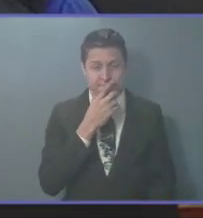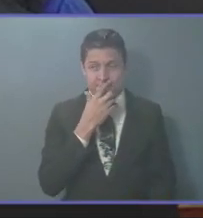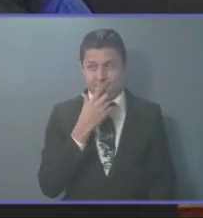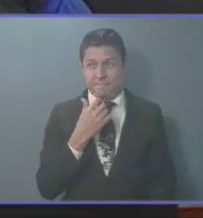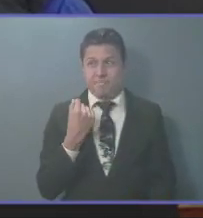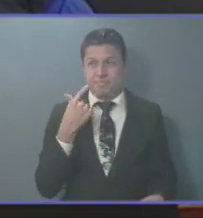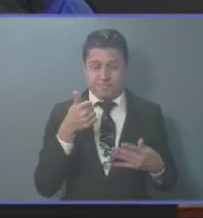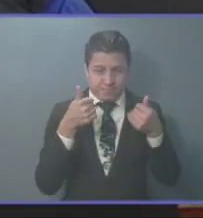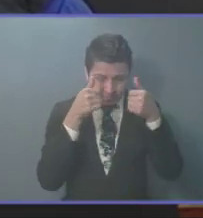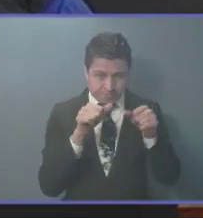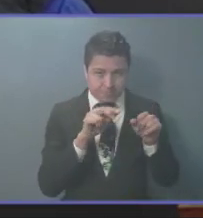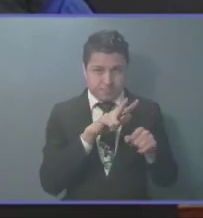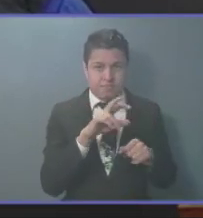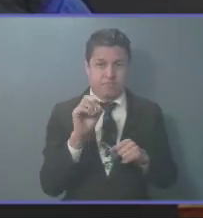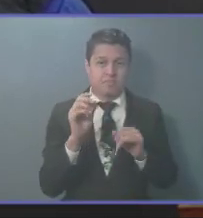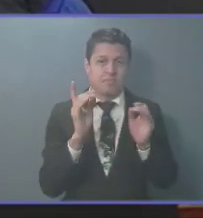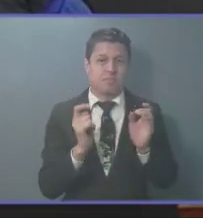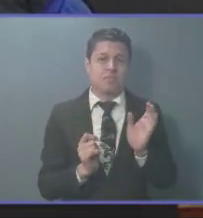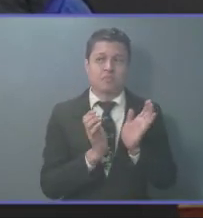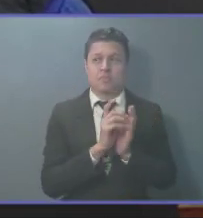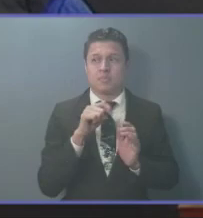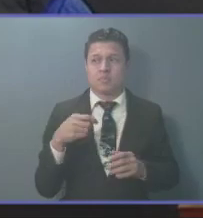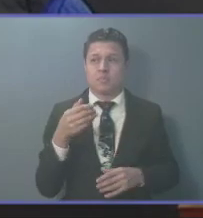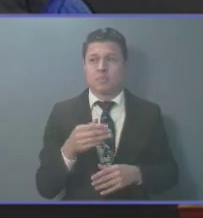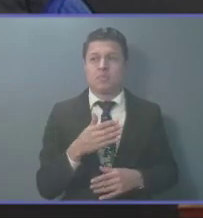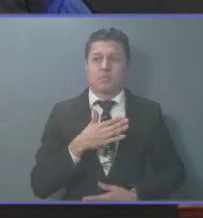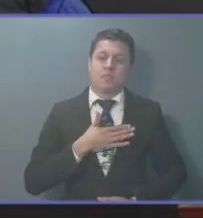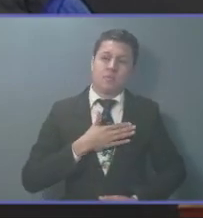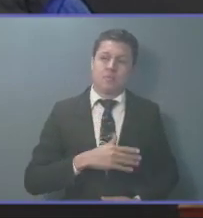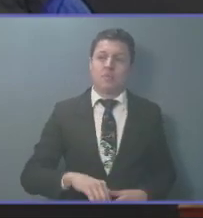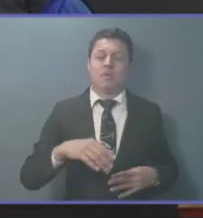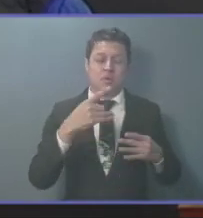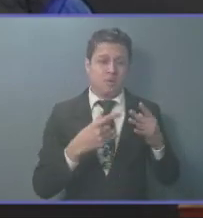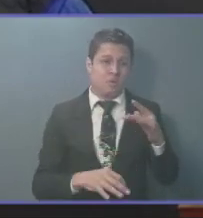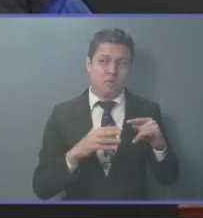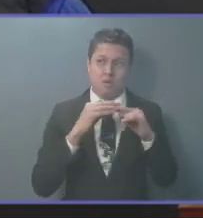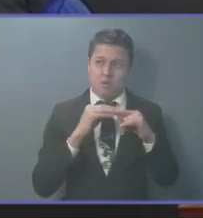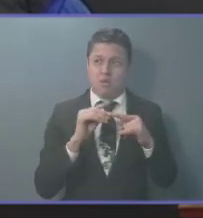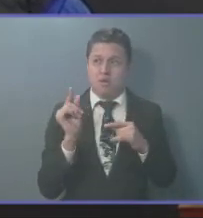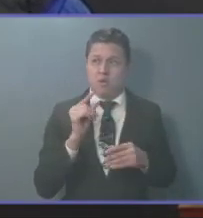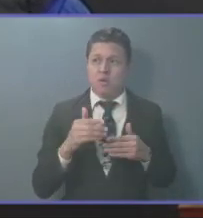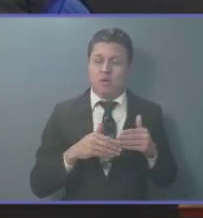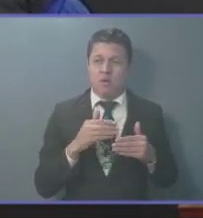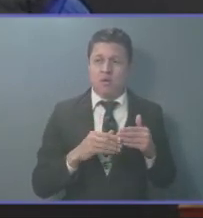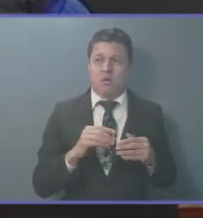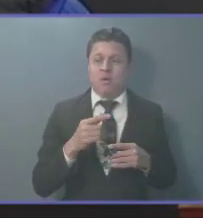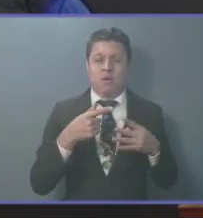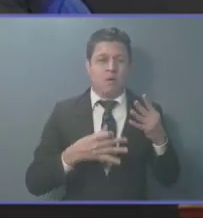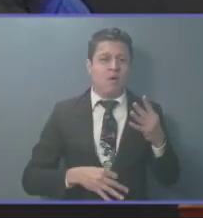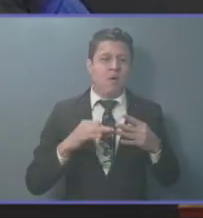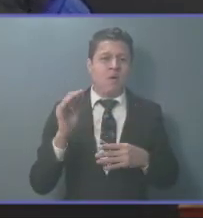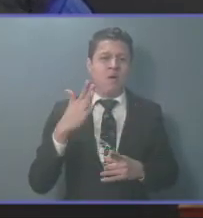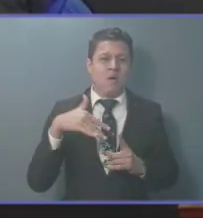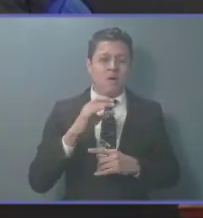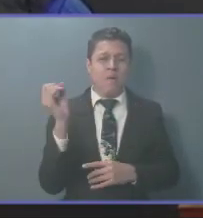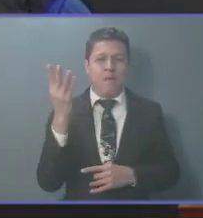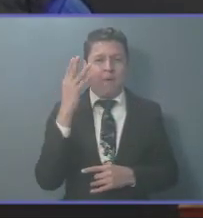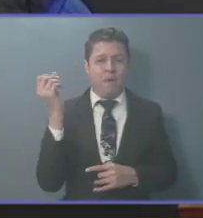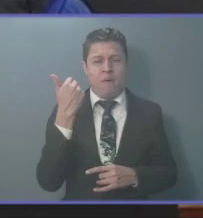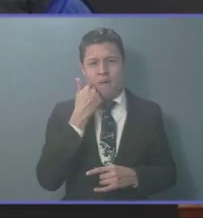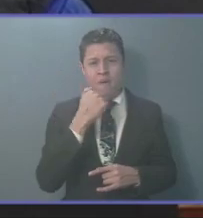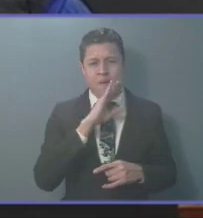648 aprobado el 30 de mayo del presente año y que contiene la Ley Especial Transitoria de Emergencia por la